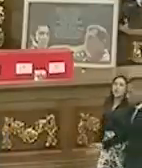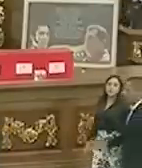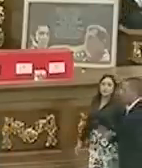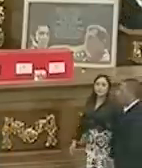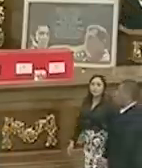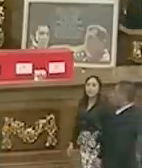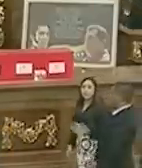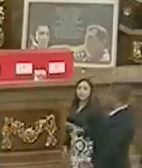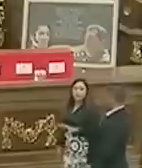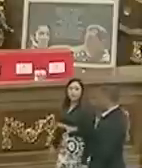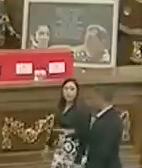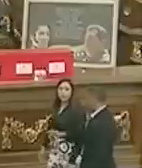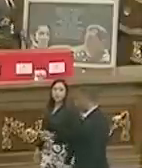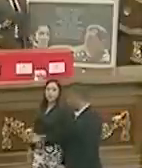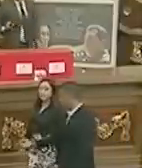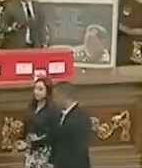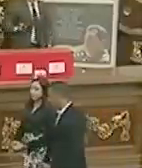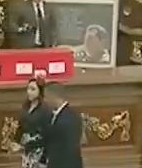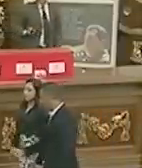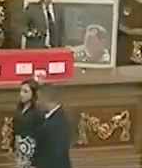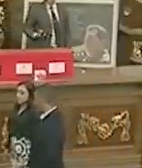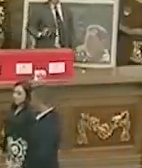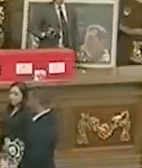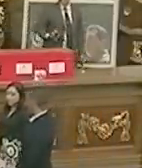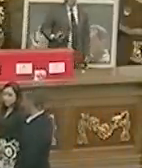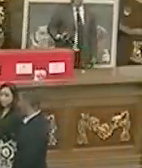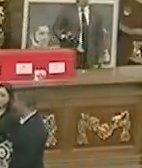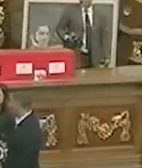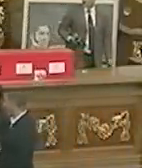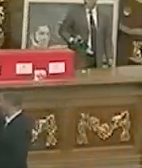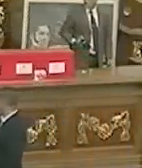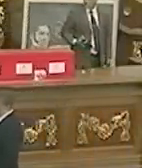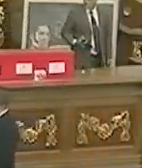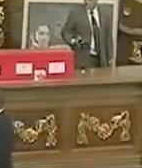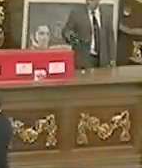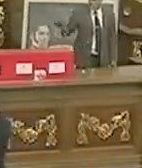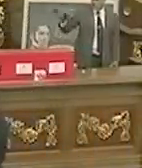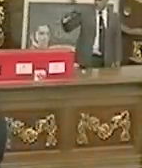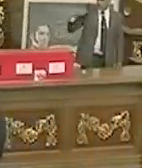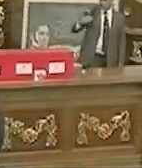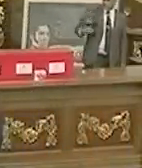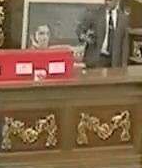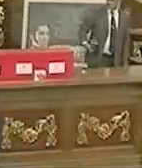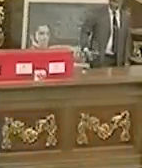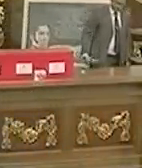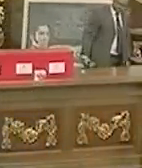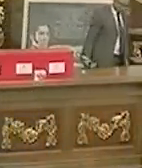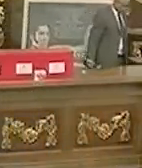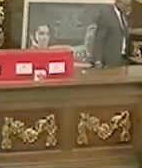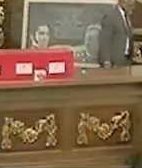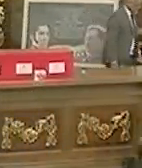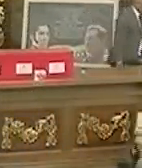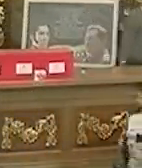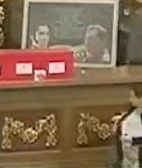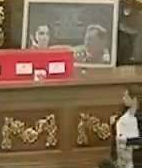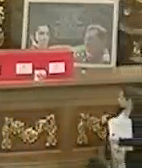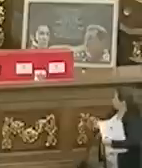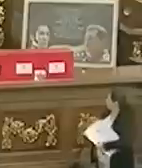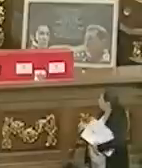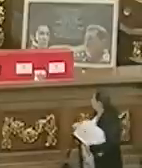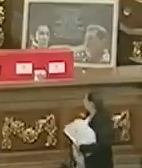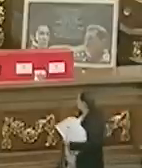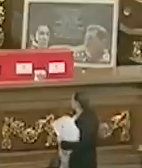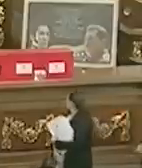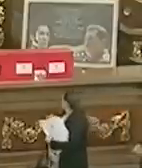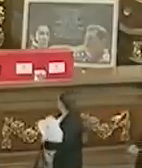Alessandrello, presidente del Comité de Postulaciones Electorales, que este proceso costaba, además, había tenido dos procesos exactamente. El primero era la evaluación